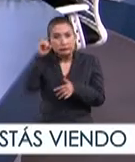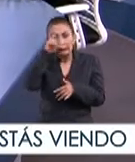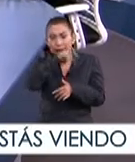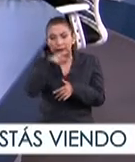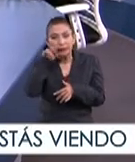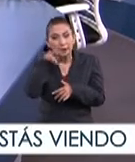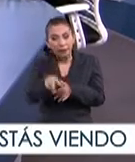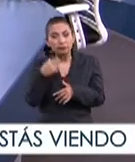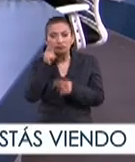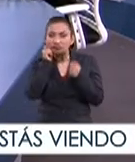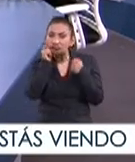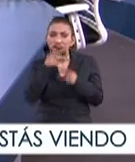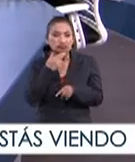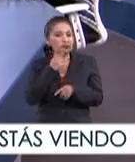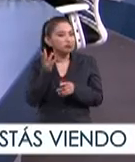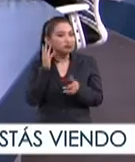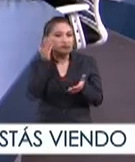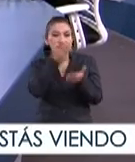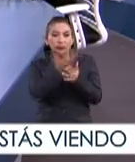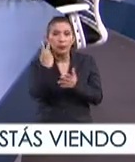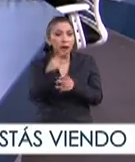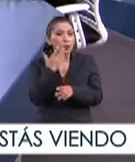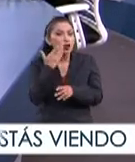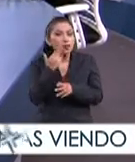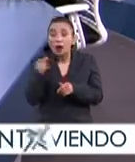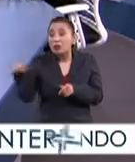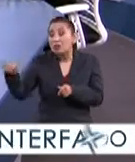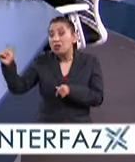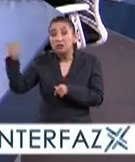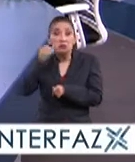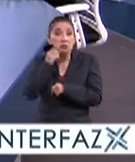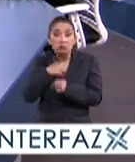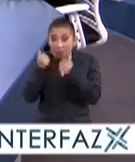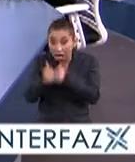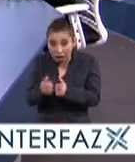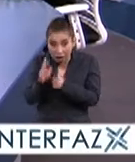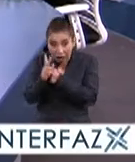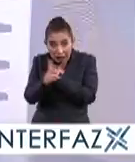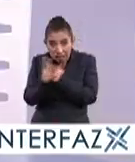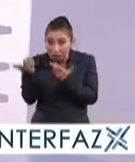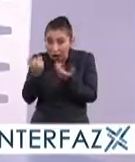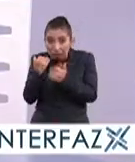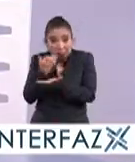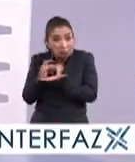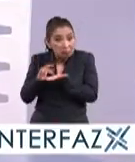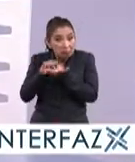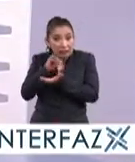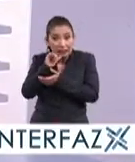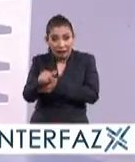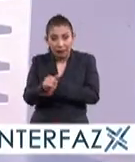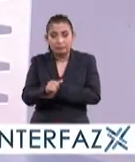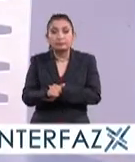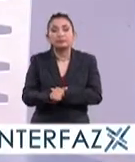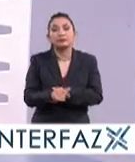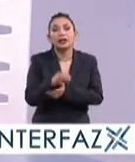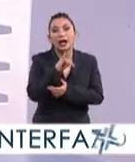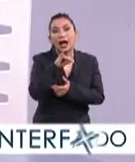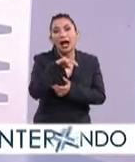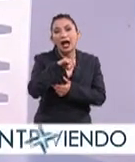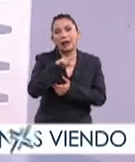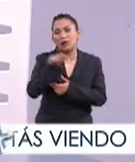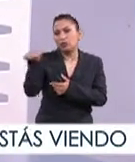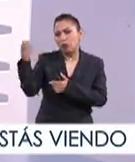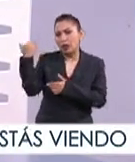que se enfrentan a estas situaciones porque no encuentran otra alternativa. Janet,